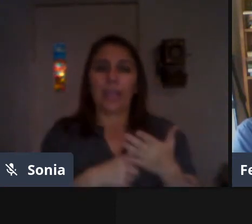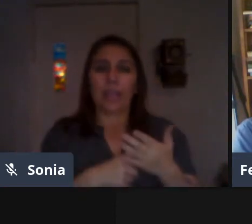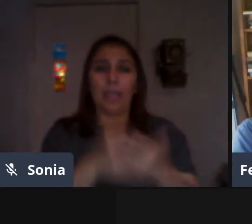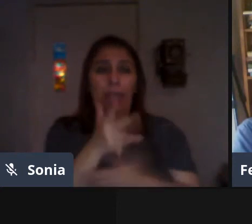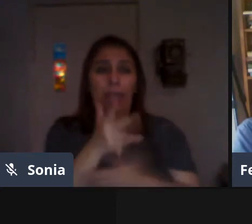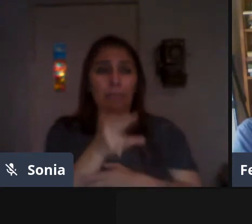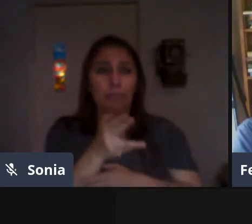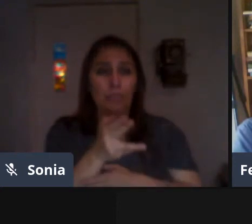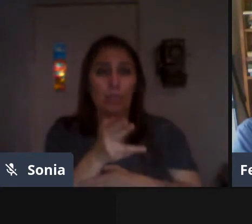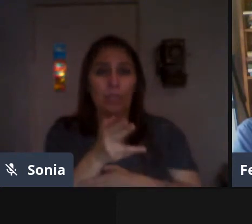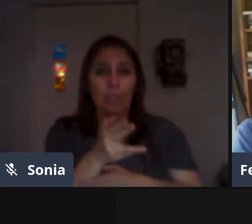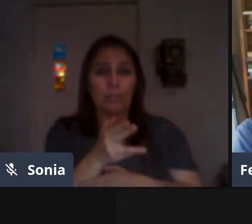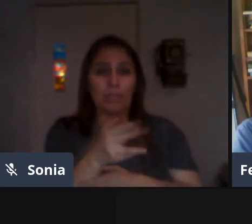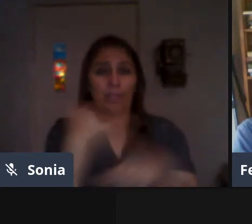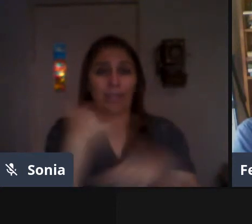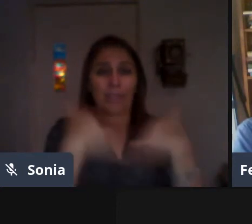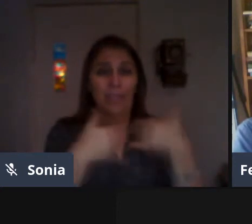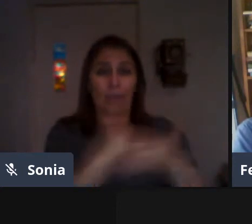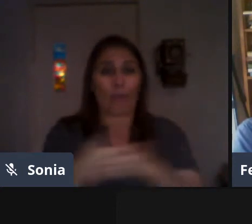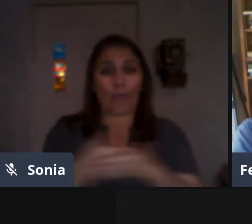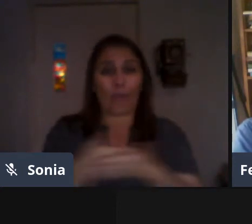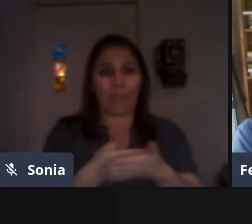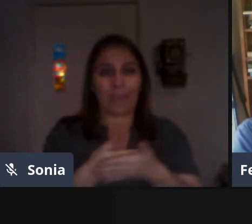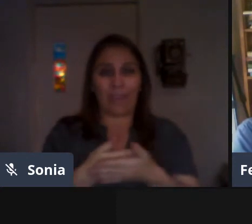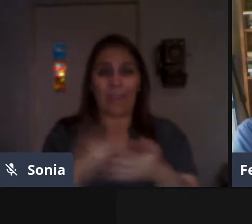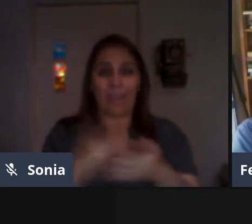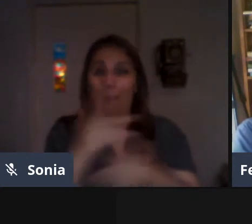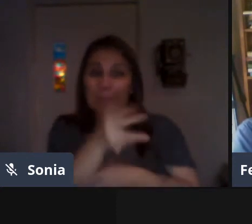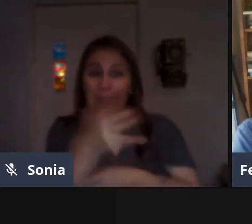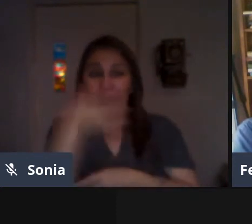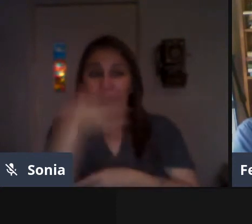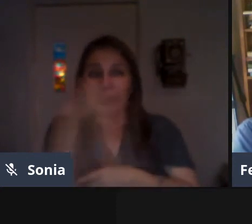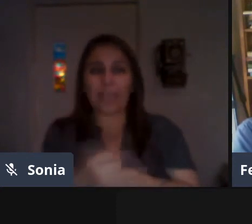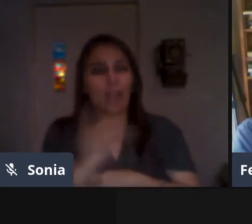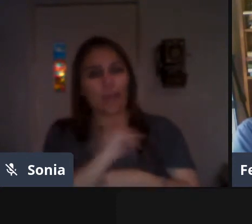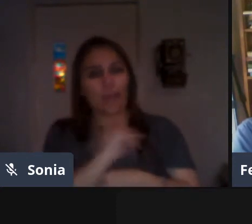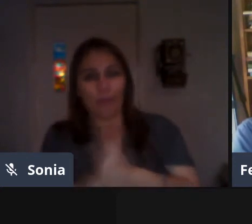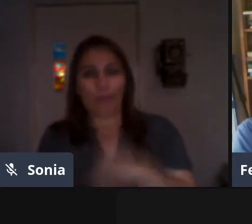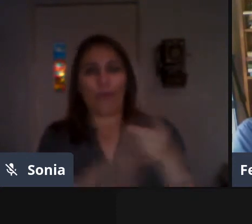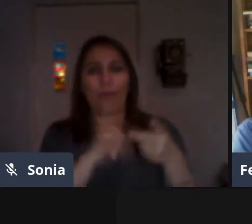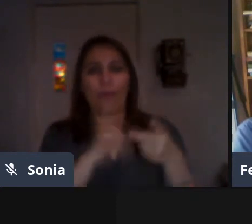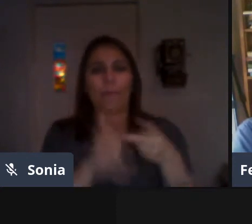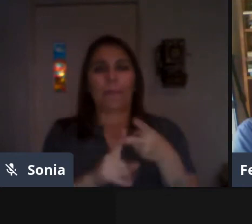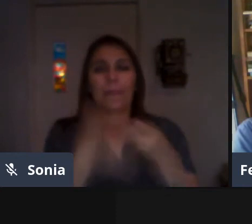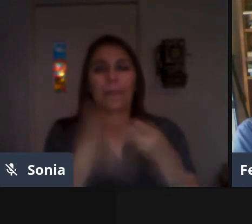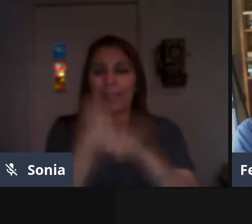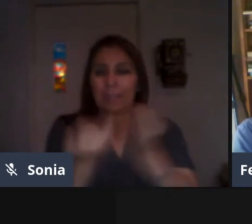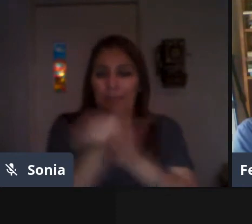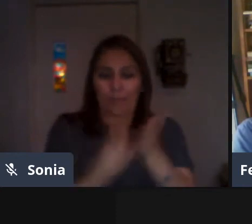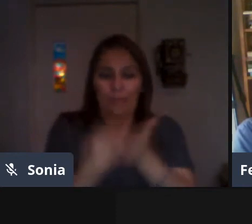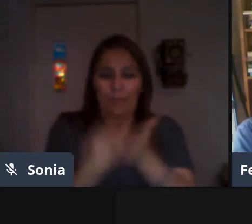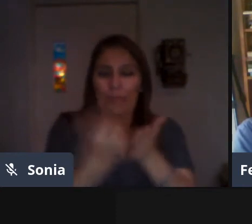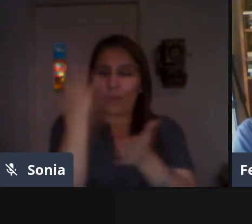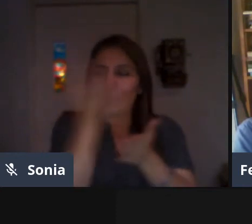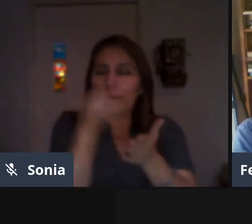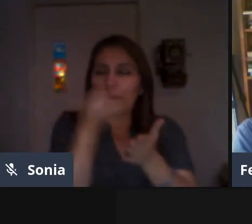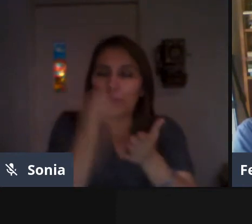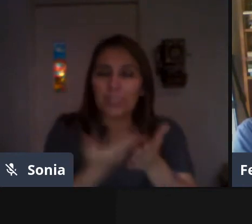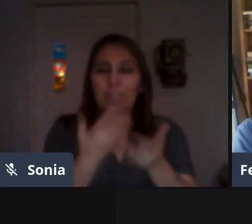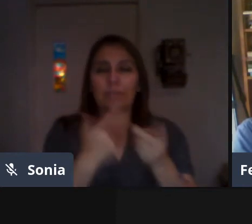no de verdad se como desde su ingenuidad y demás hicieron unos dibujos muy bonitos que él dijo no